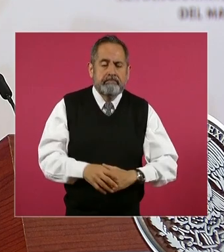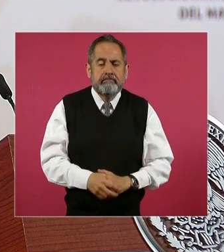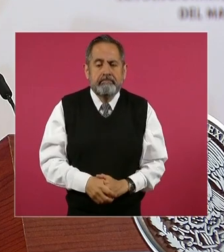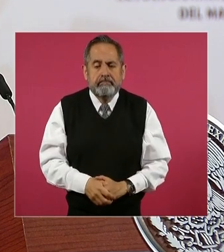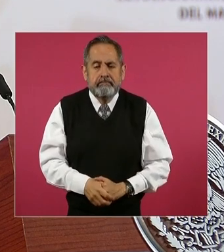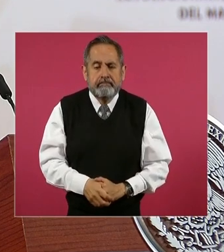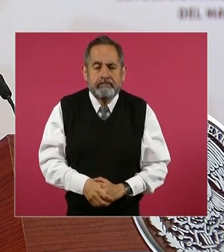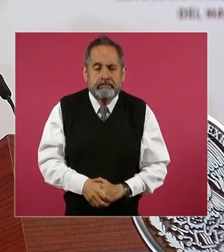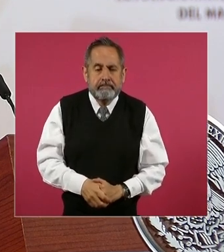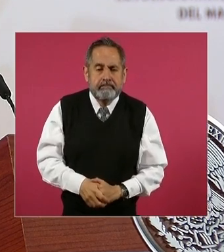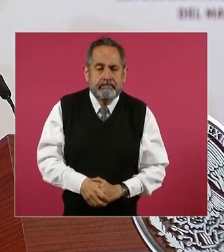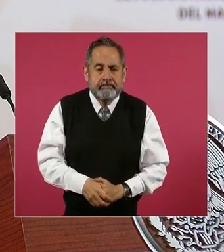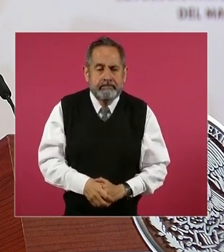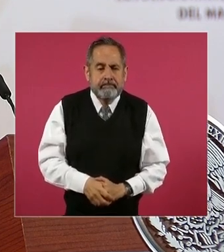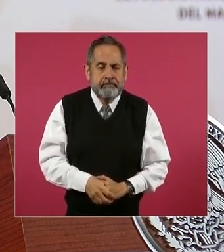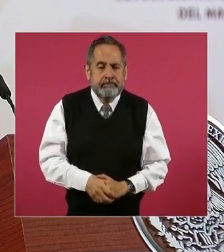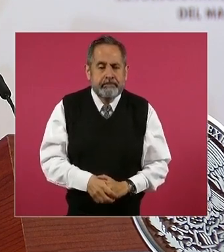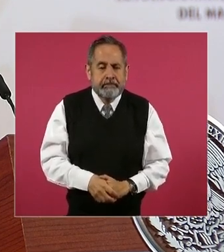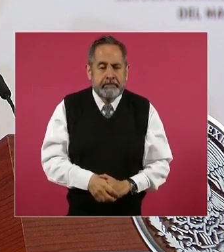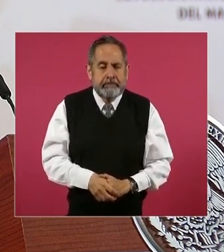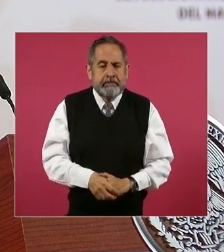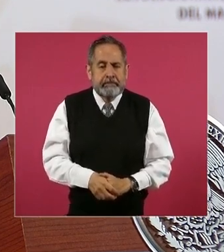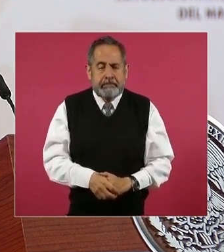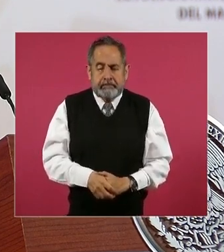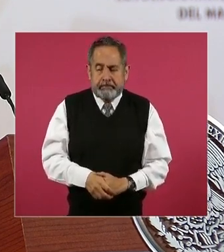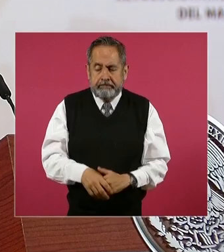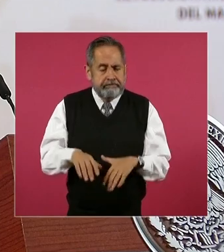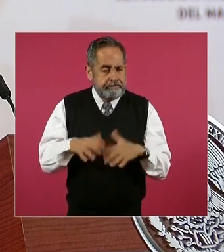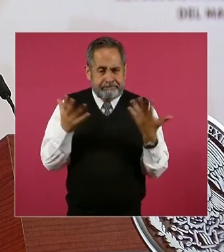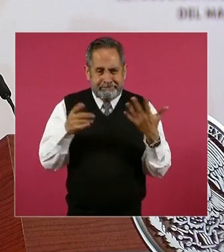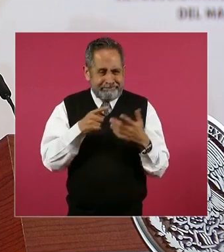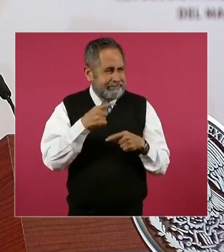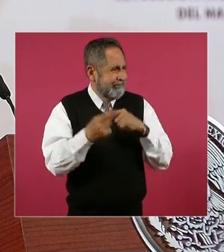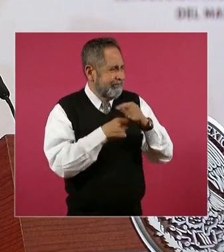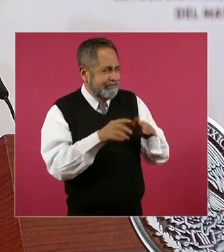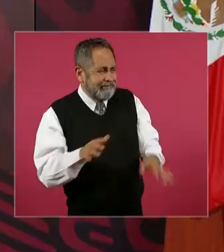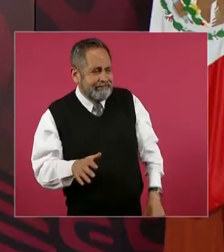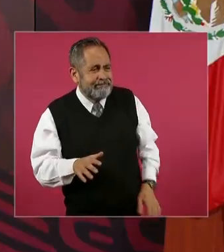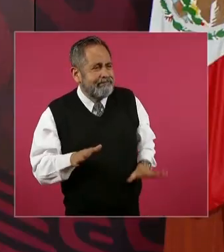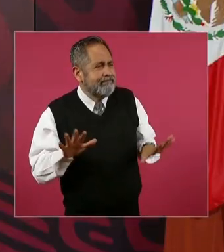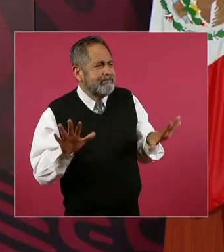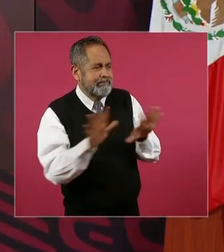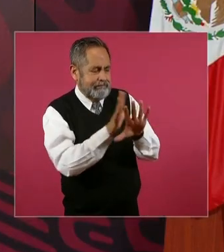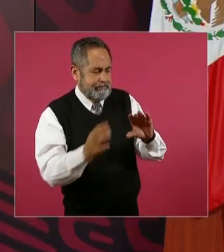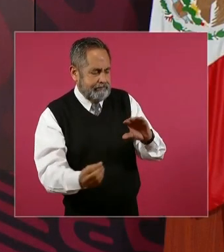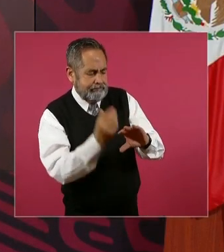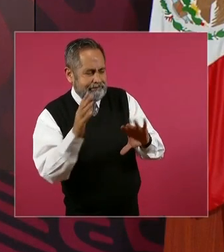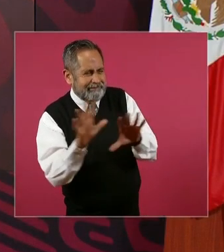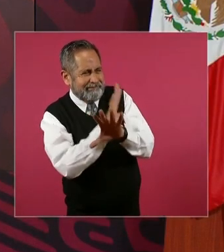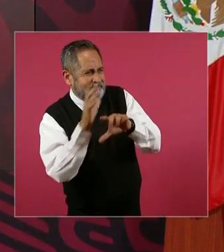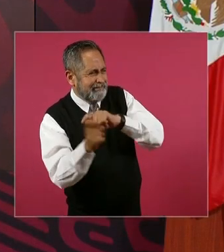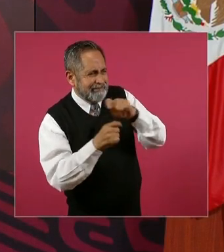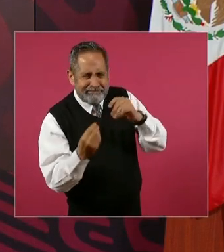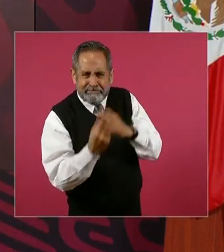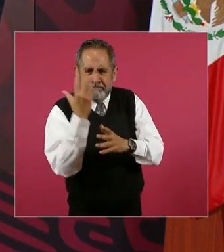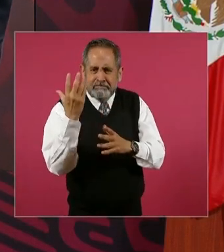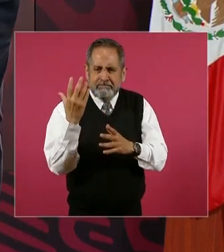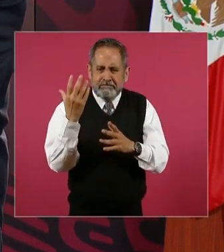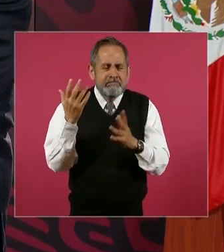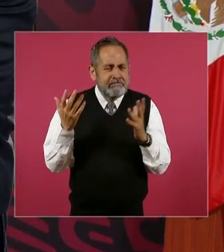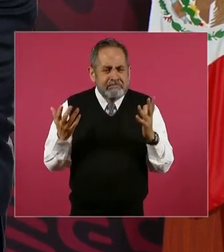esto Pues a una renovación hay